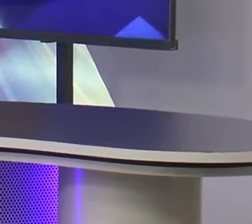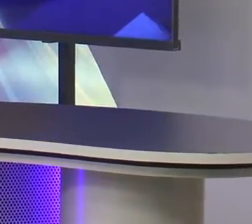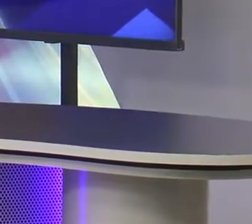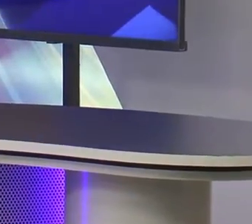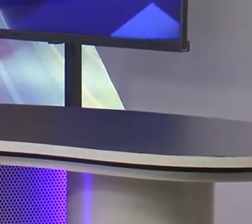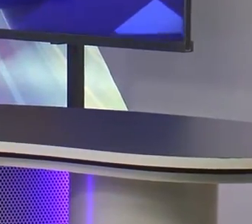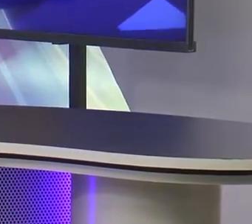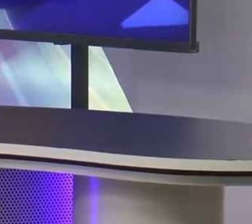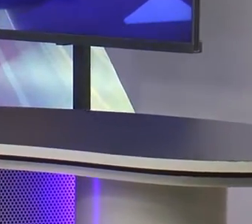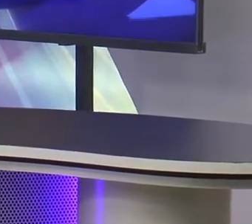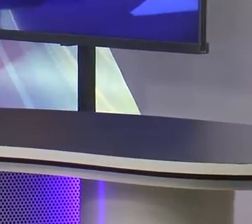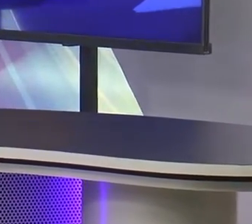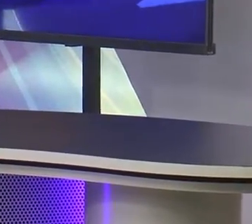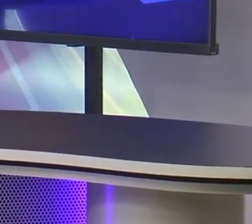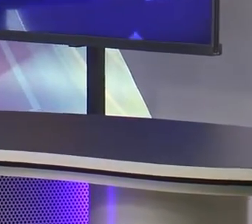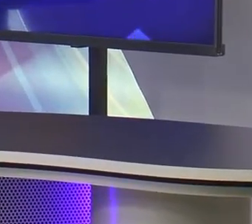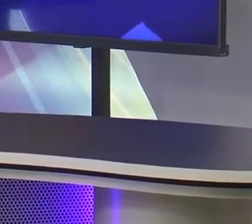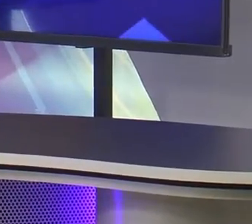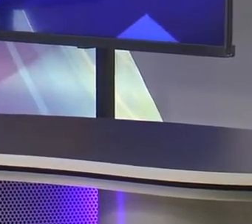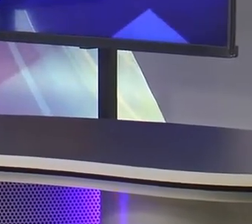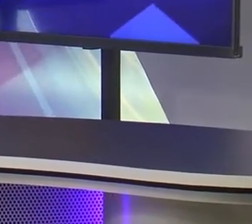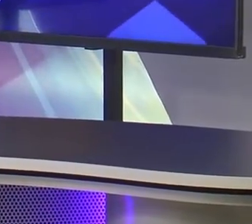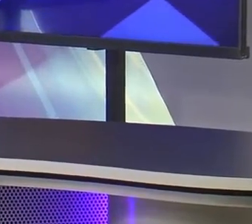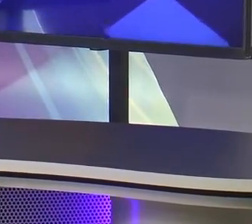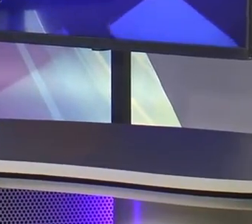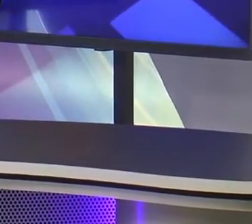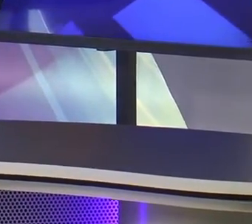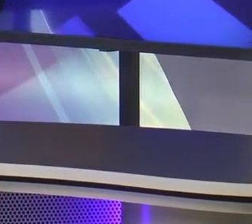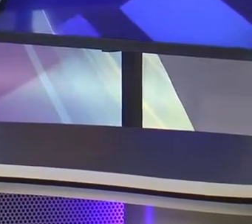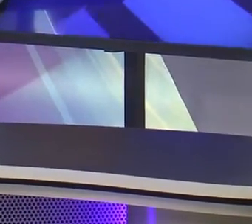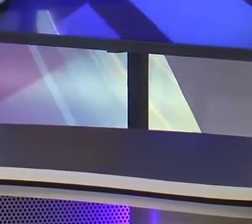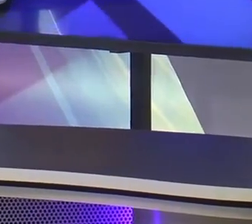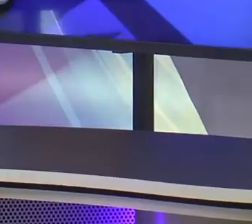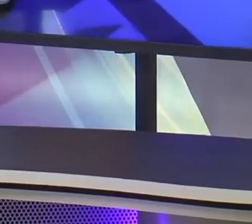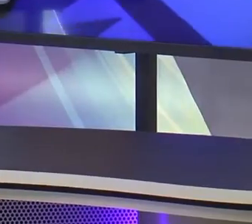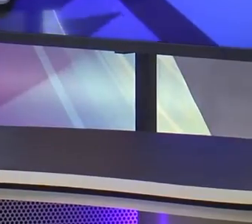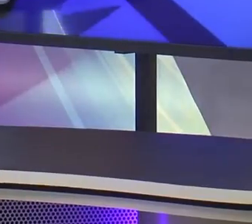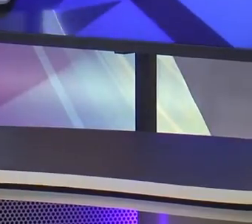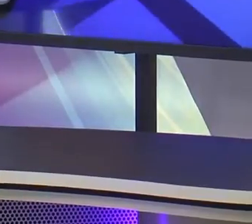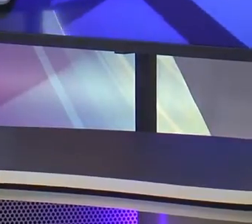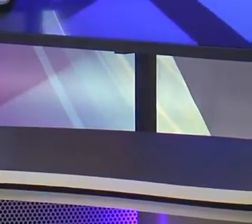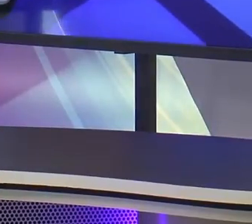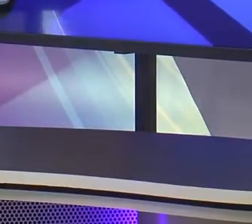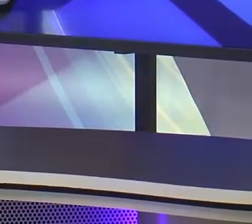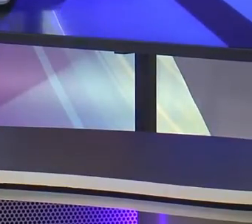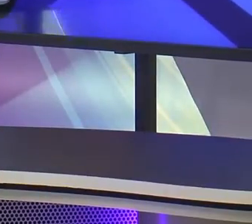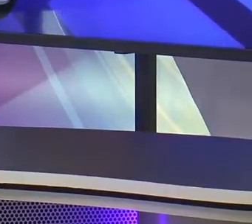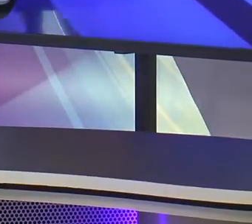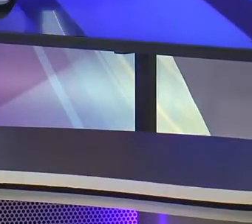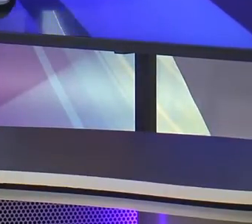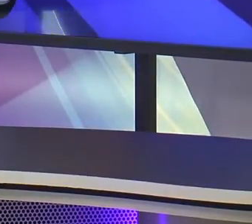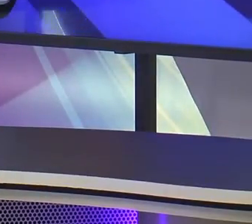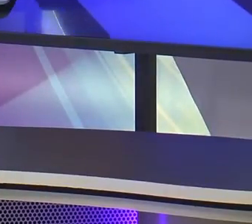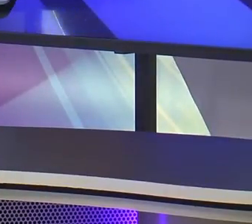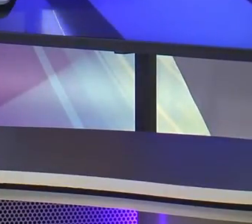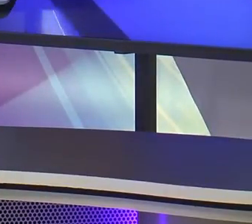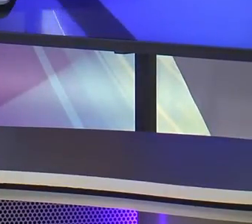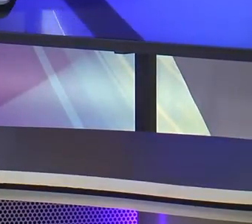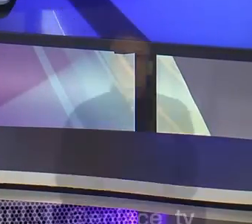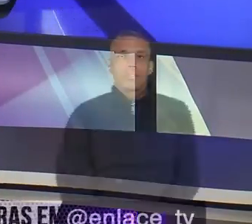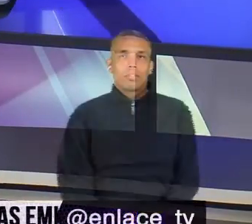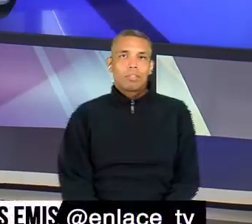Iniciamos con nuestra información. El Vía Crucis de la Salud en Colombia no cesa y en Barranca Bermeja no es la excepción. Enlace